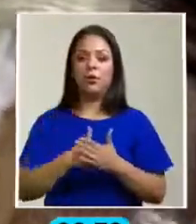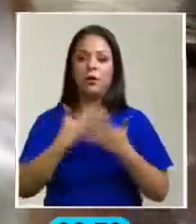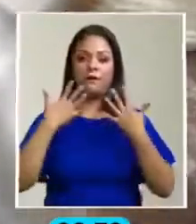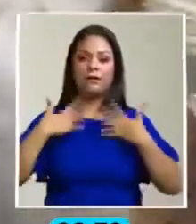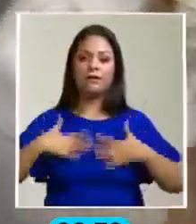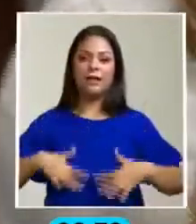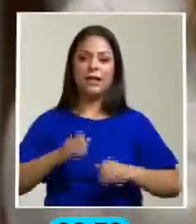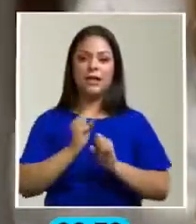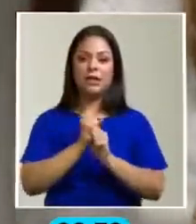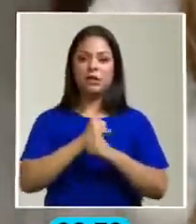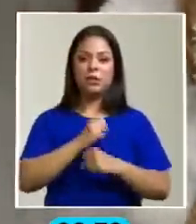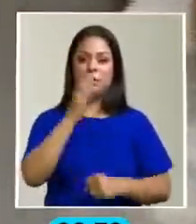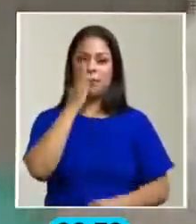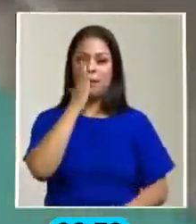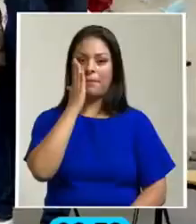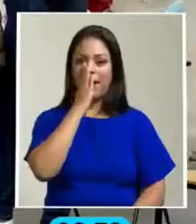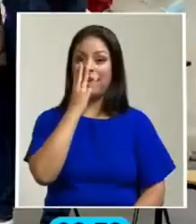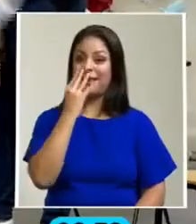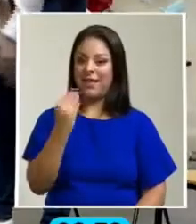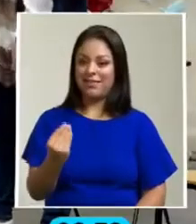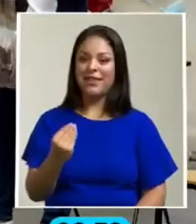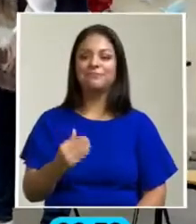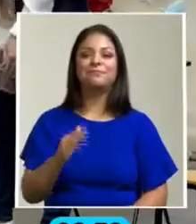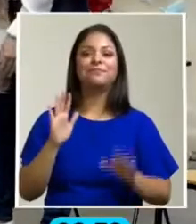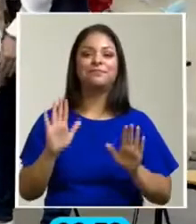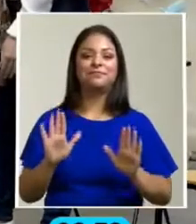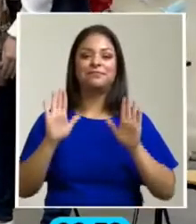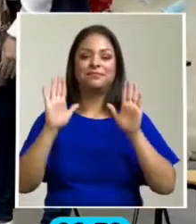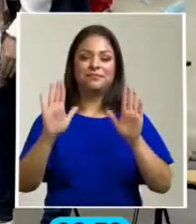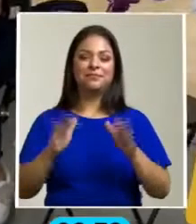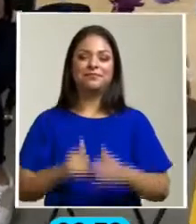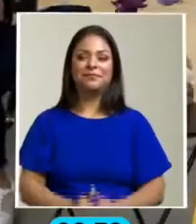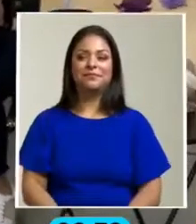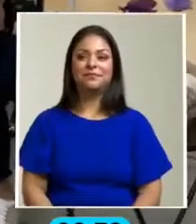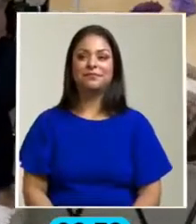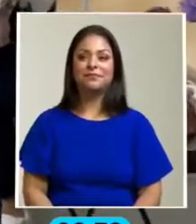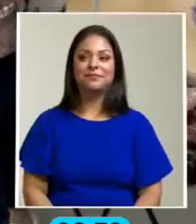hizo mamá Danta. Excelente, Sofi.